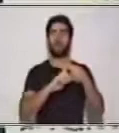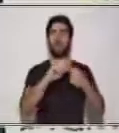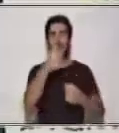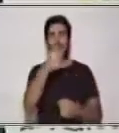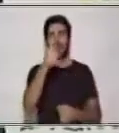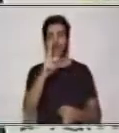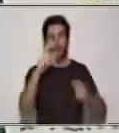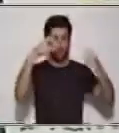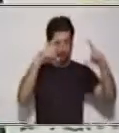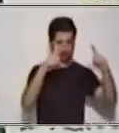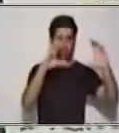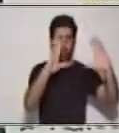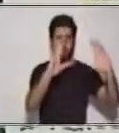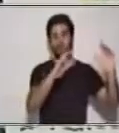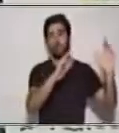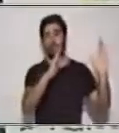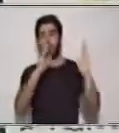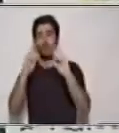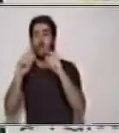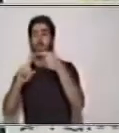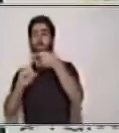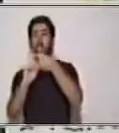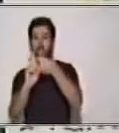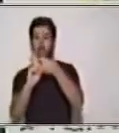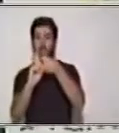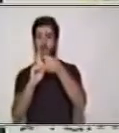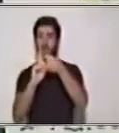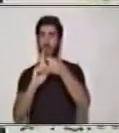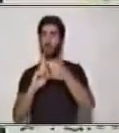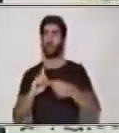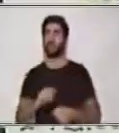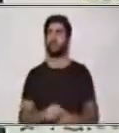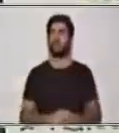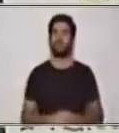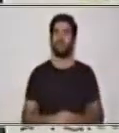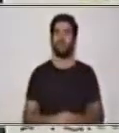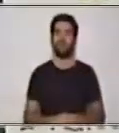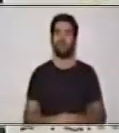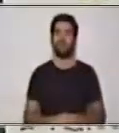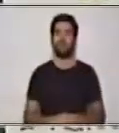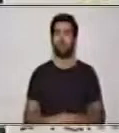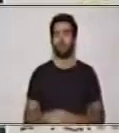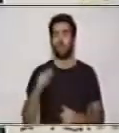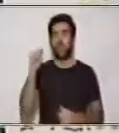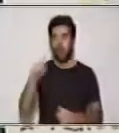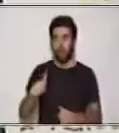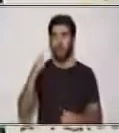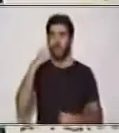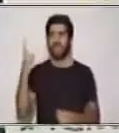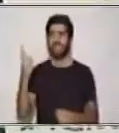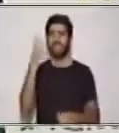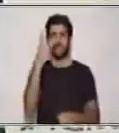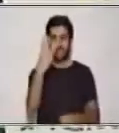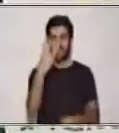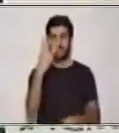Y vamos a sumar. Entonces ahora los términos que empiezan con el número 3.